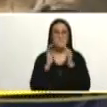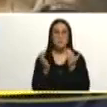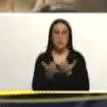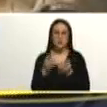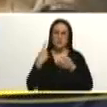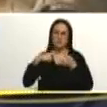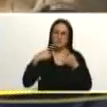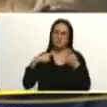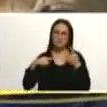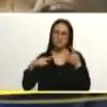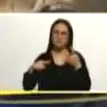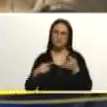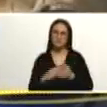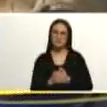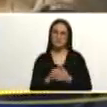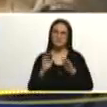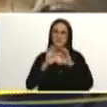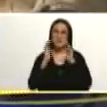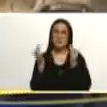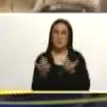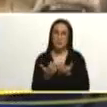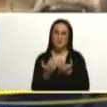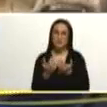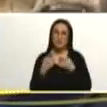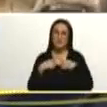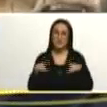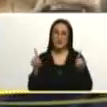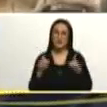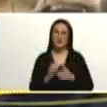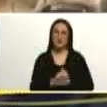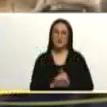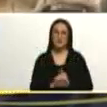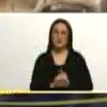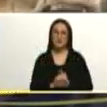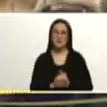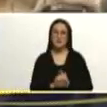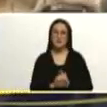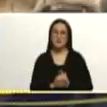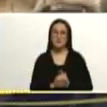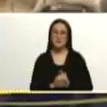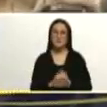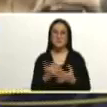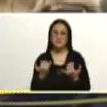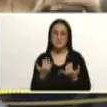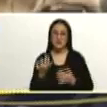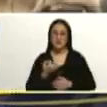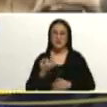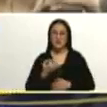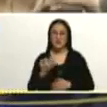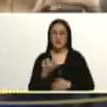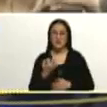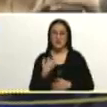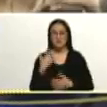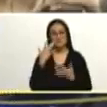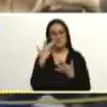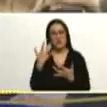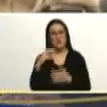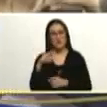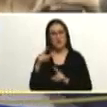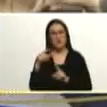multipolar, de un mundo pluricéntrico. Así que, de verdad, lo que he visto en